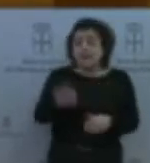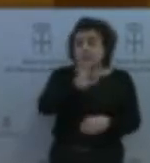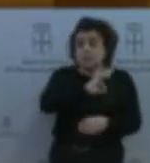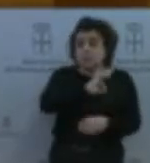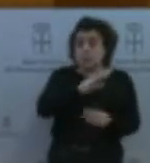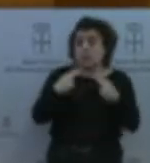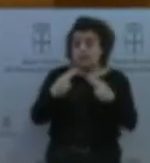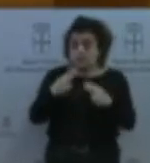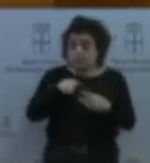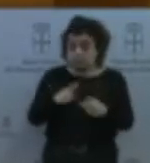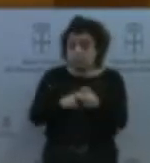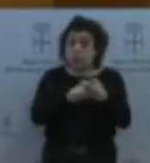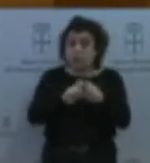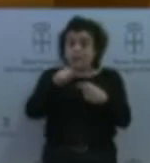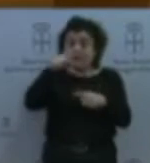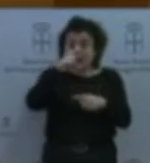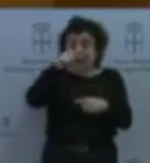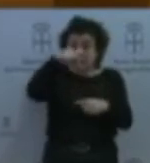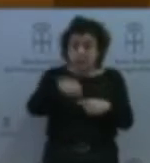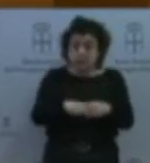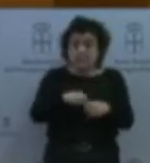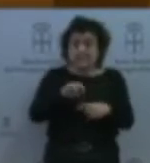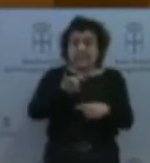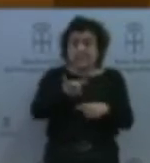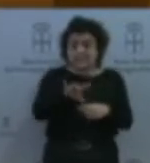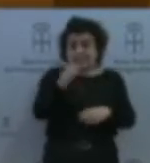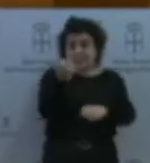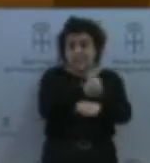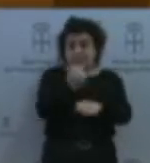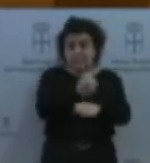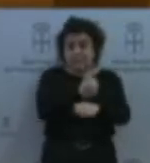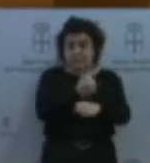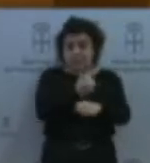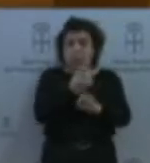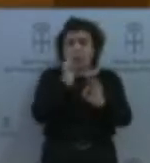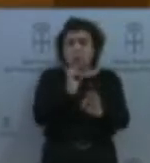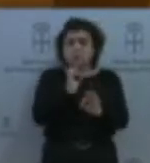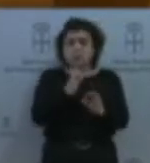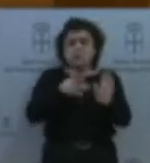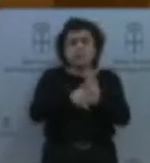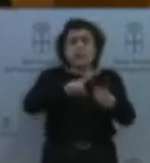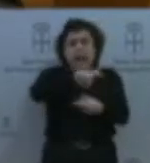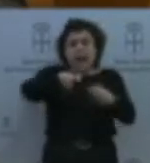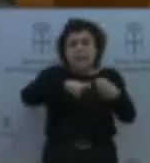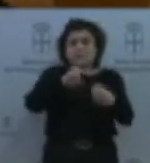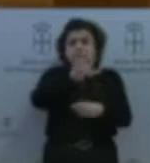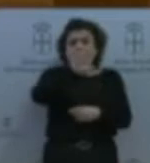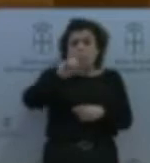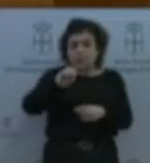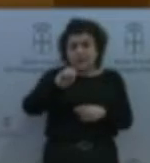diciembre, va a cumplirse 40 años de la aprobación del Estatuto de Autonomía. Y precisamente por